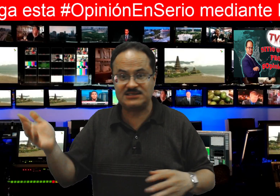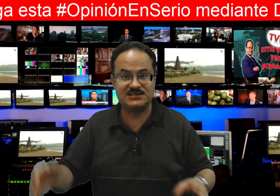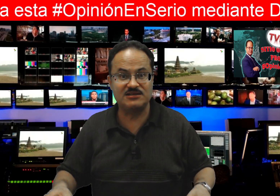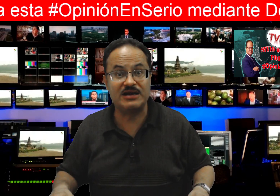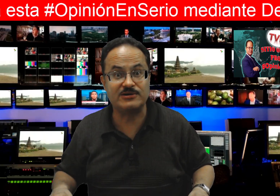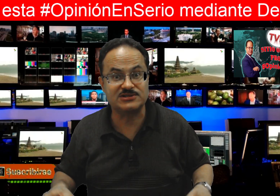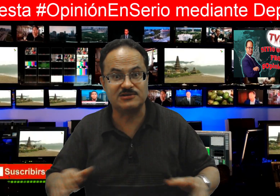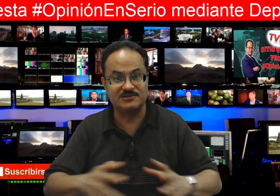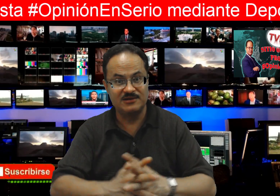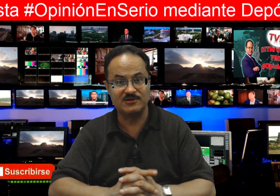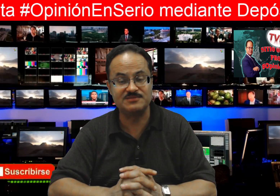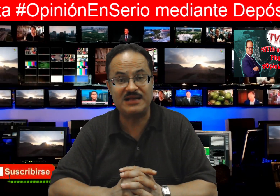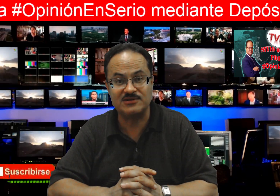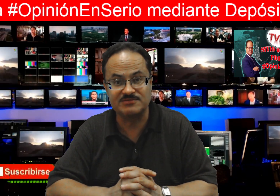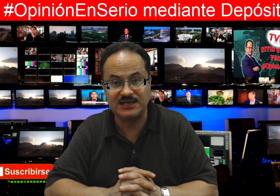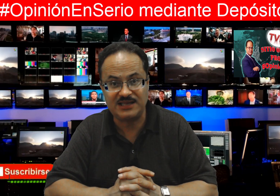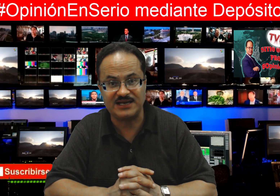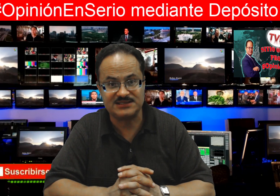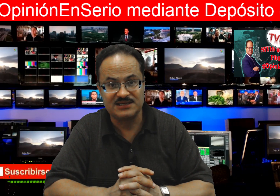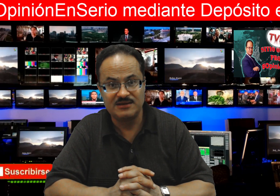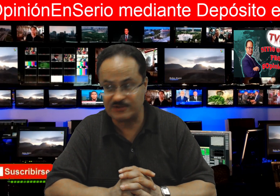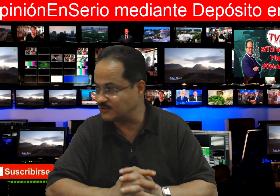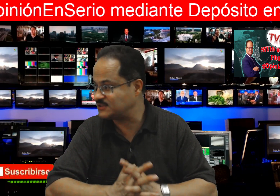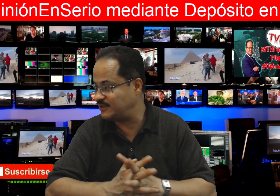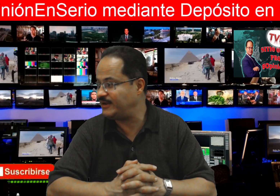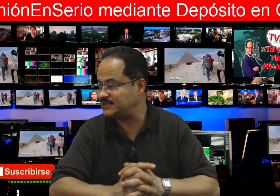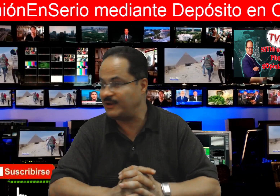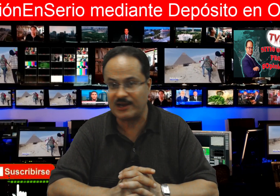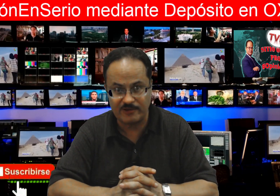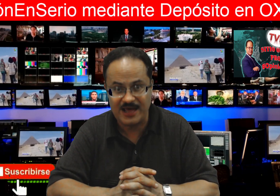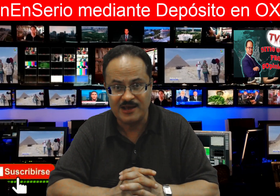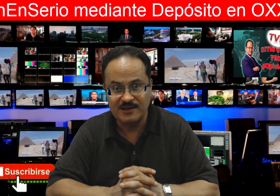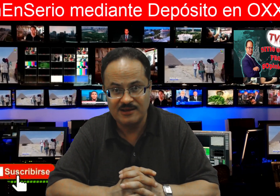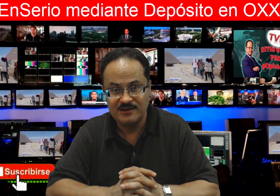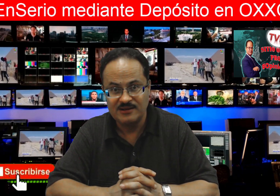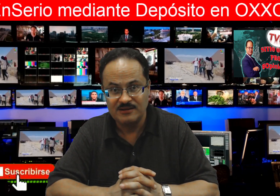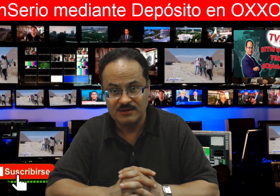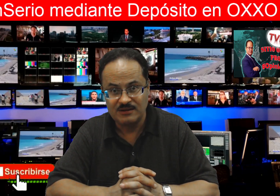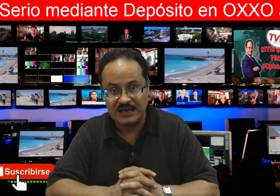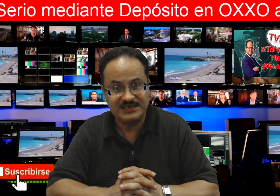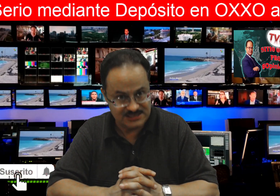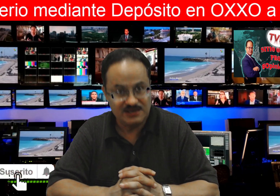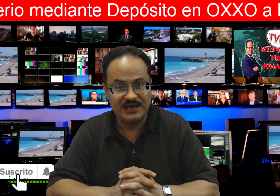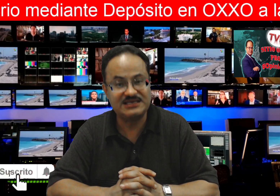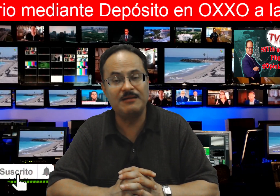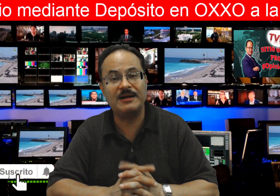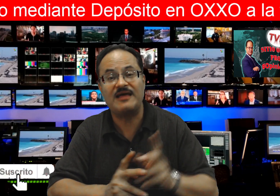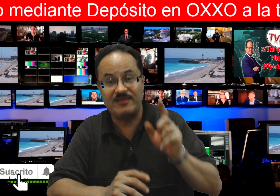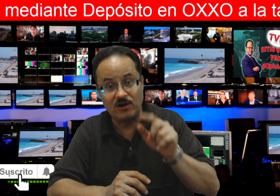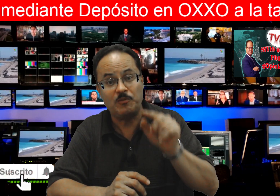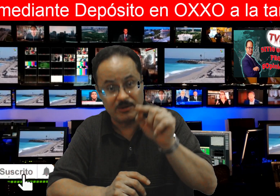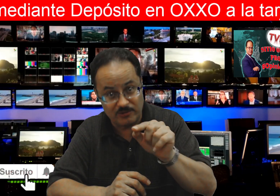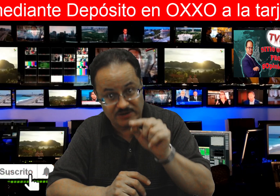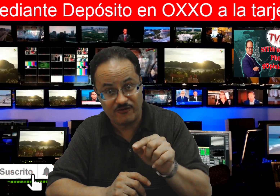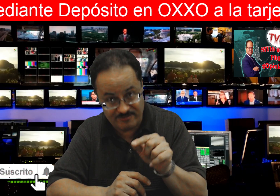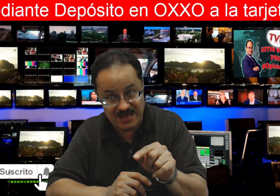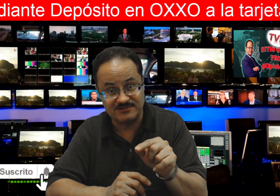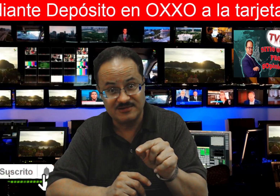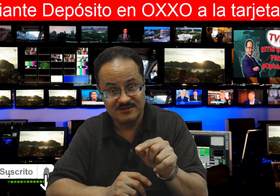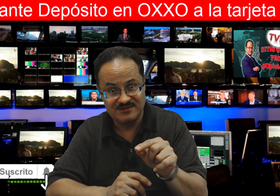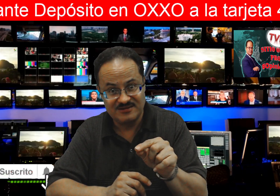cuates haciendo negocio los mandos militares porque los que de ver se Lan la joda ahí sí es el verdadero pueblo